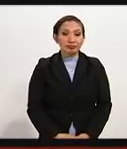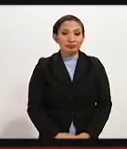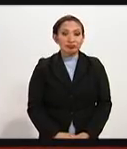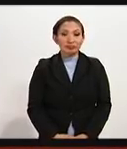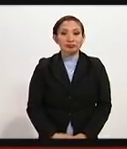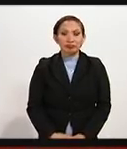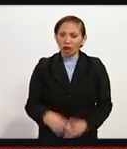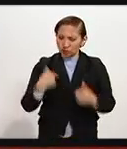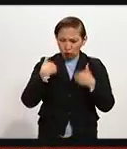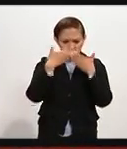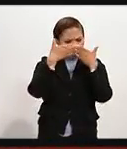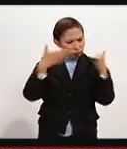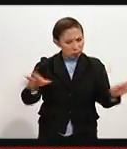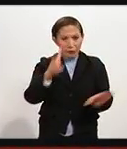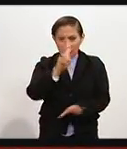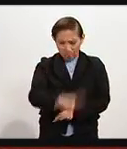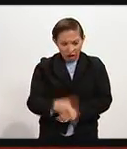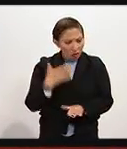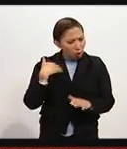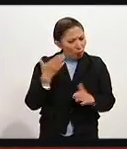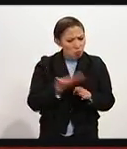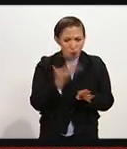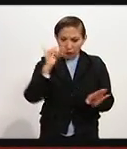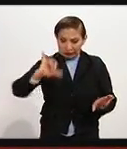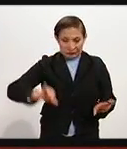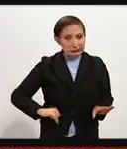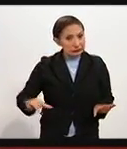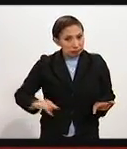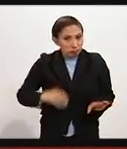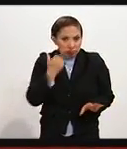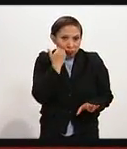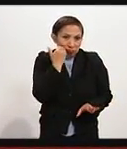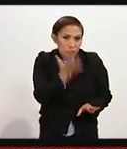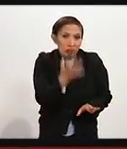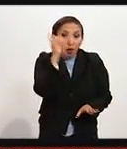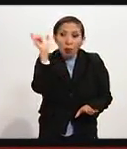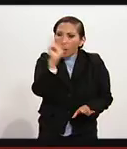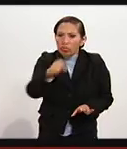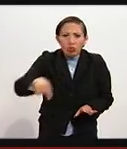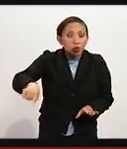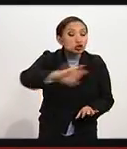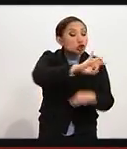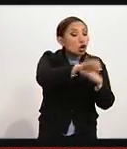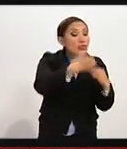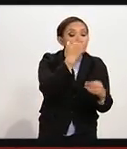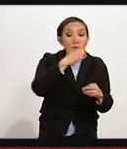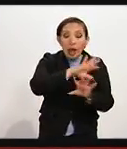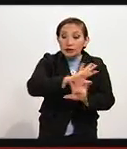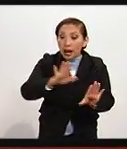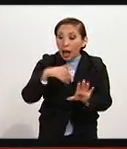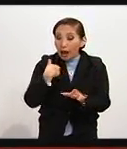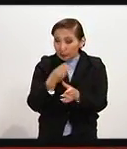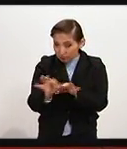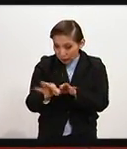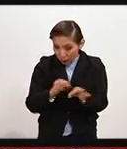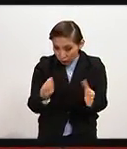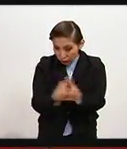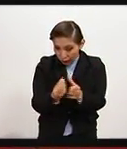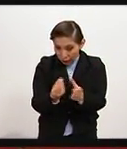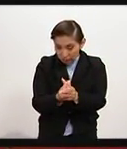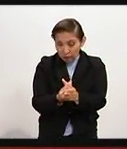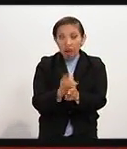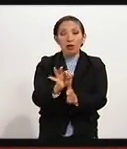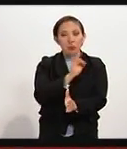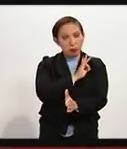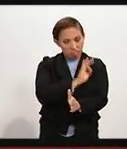Me mantengo abierto, y no solo abierto, sino muy interesado a que cuando todas las escuelas levanten el paro,